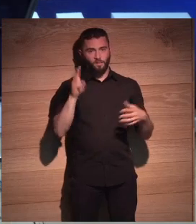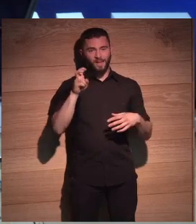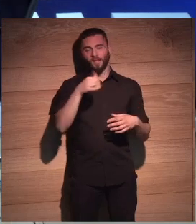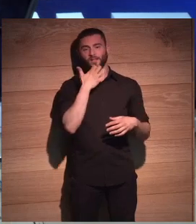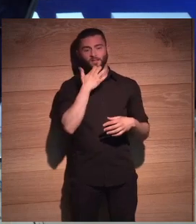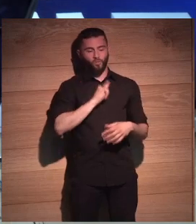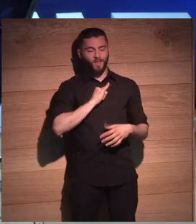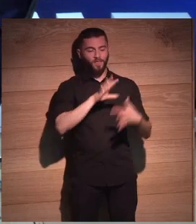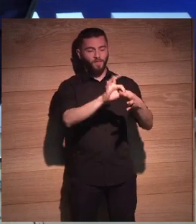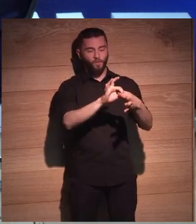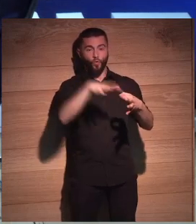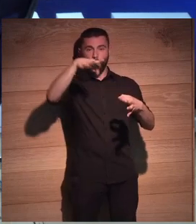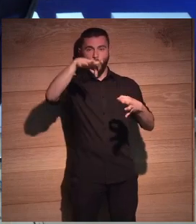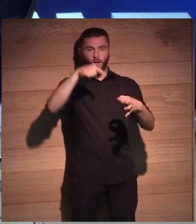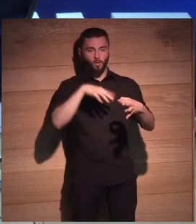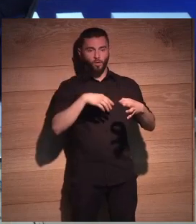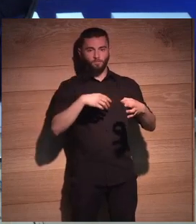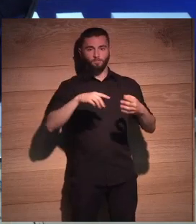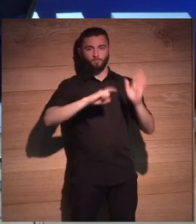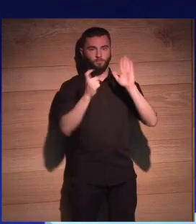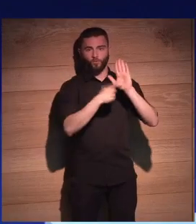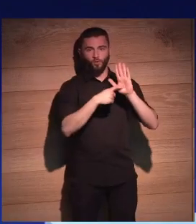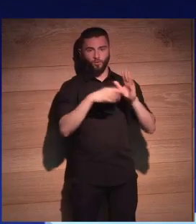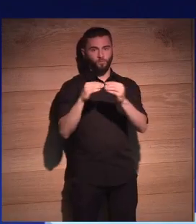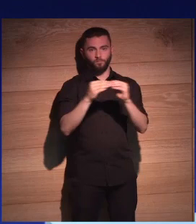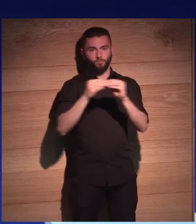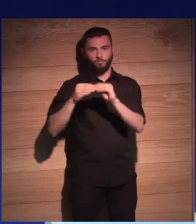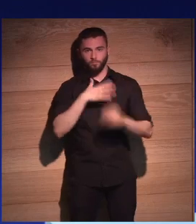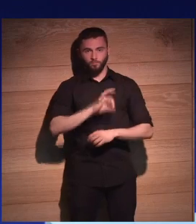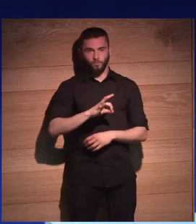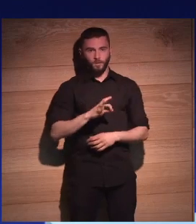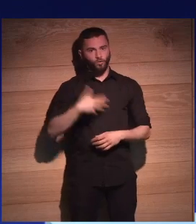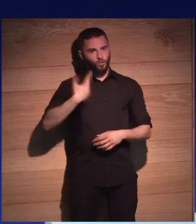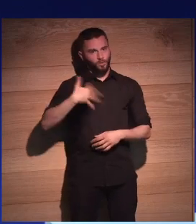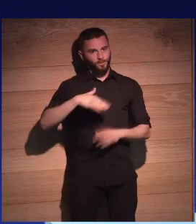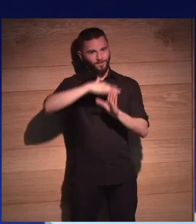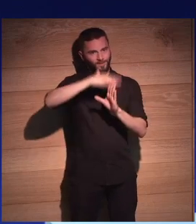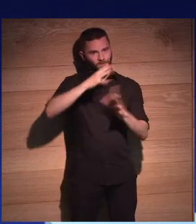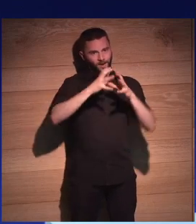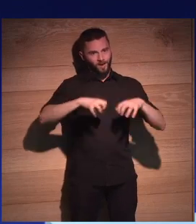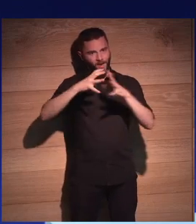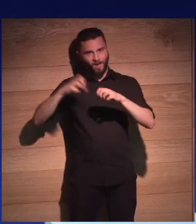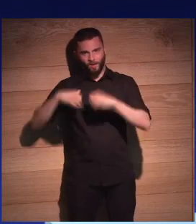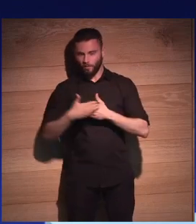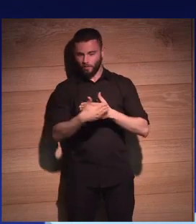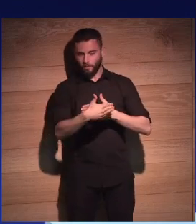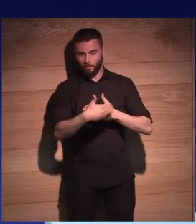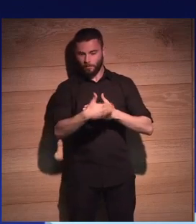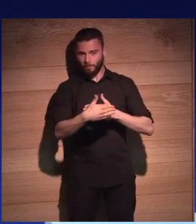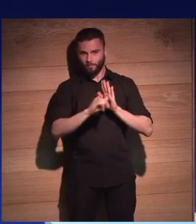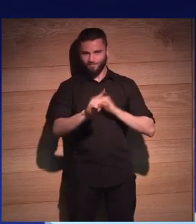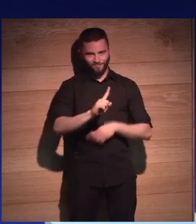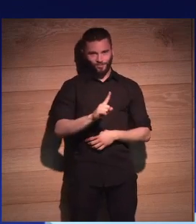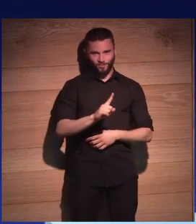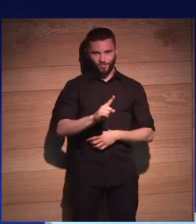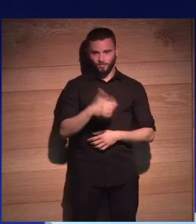identificador único que todos manejaran, habría que llegar a unos niveles de acuerdos que no van a pasar en ningún momento cercano. Y voy a poner un ejemplo muy simple